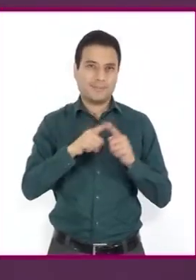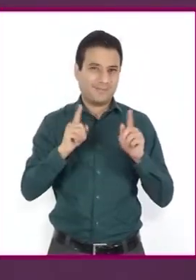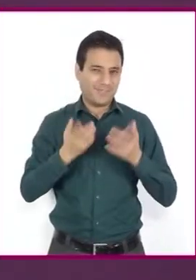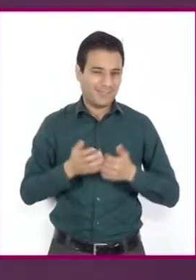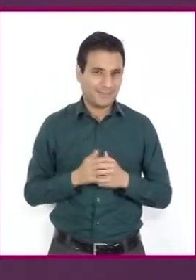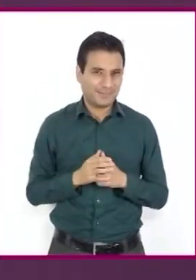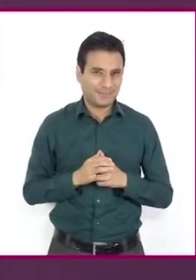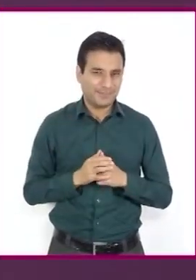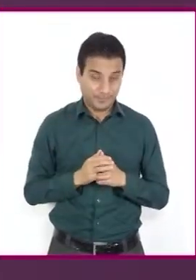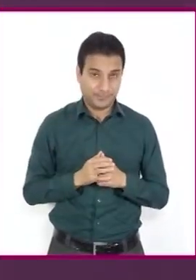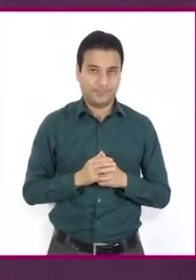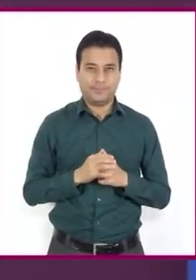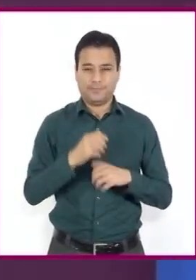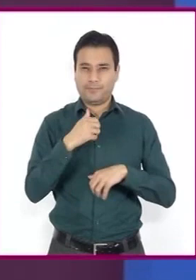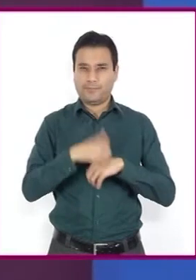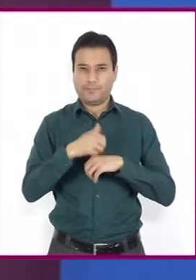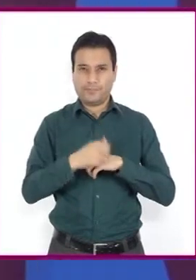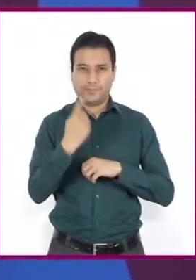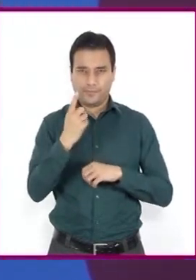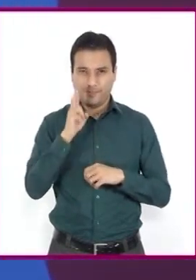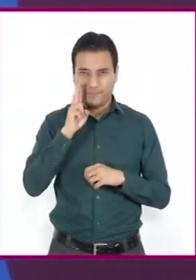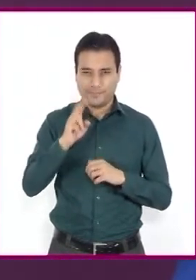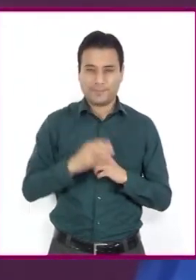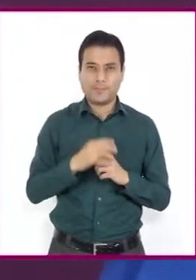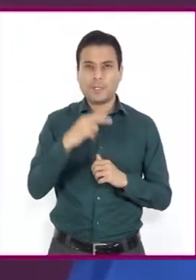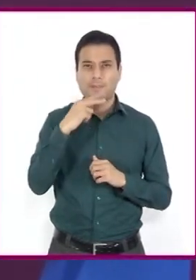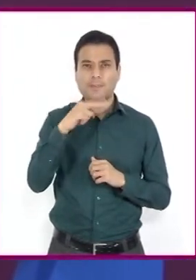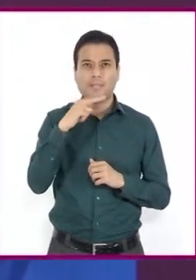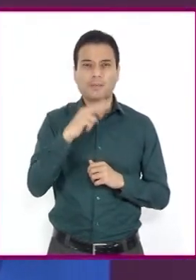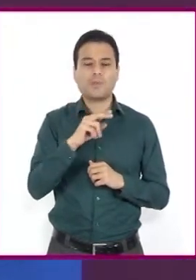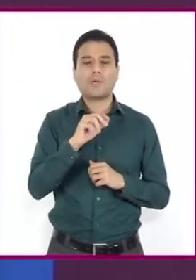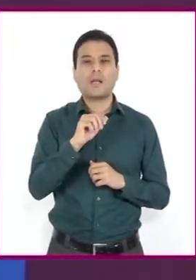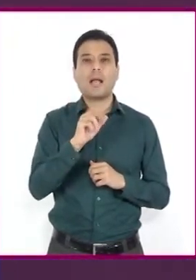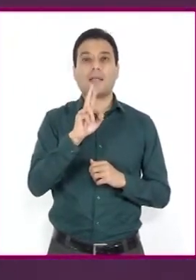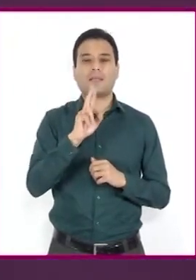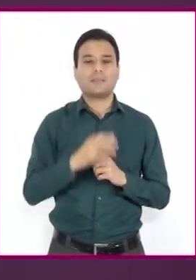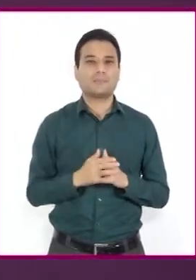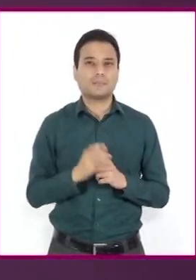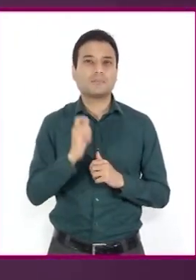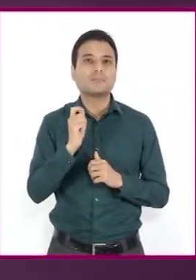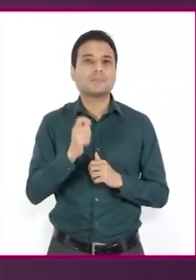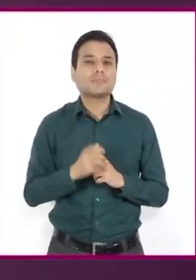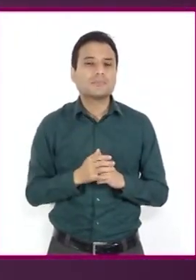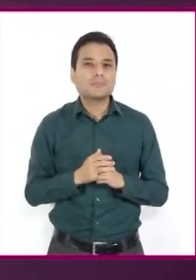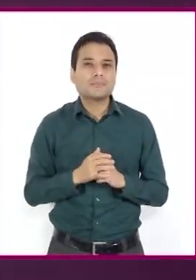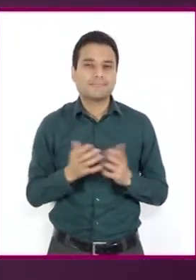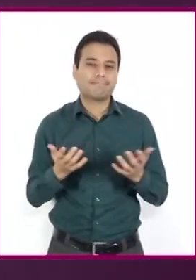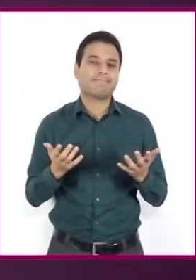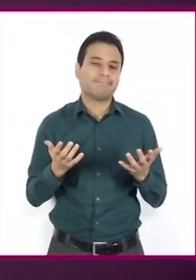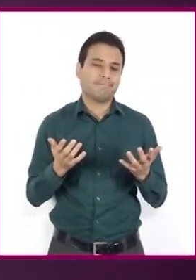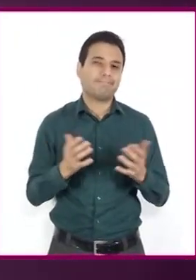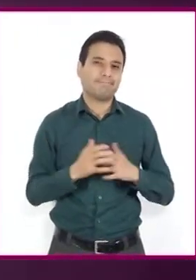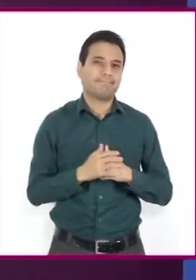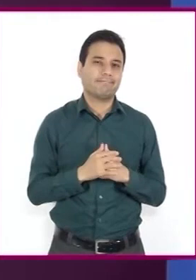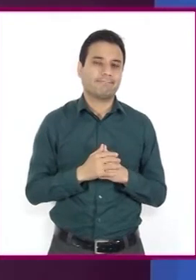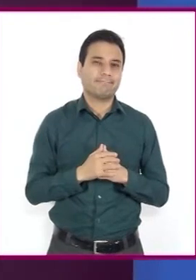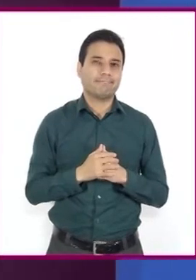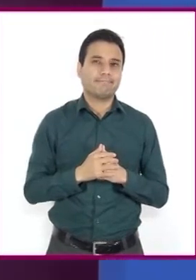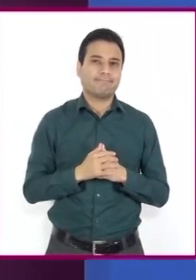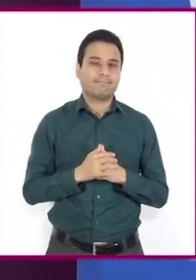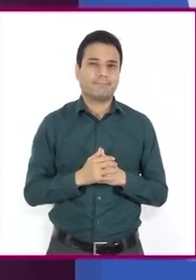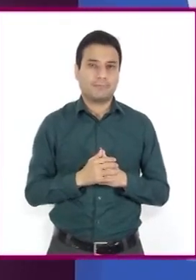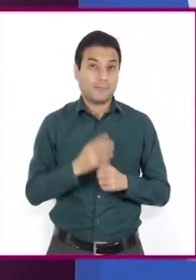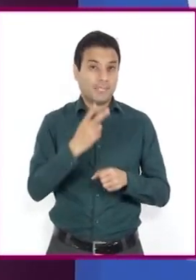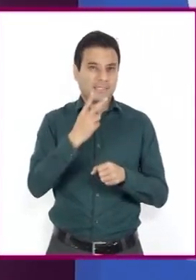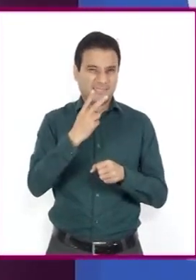Entonces, en el primer ejemplo podemos observar que el verbo está en infinitivo y lo puedo identificar por la terminación en ar. Pero en la